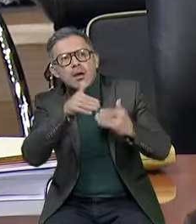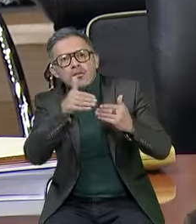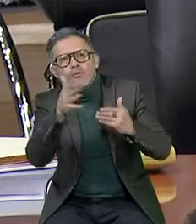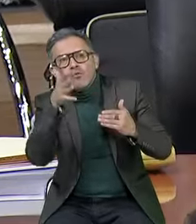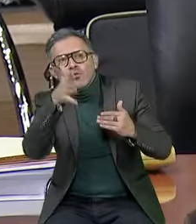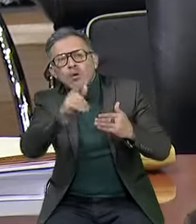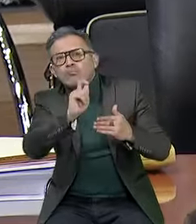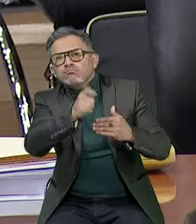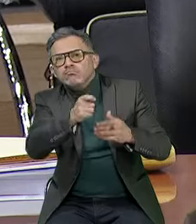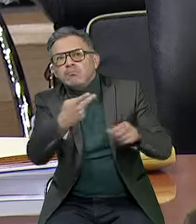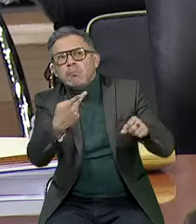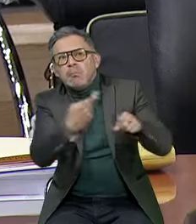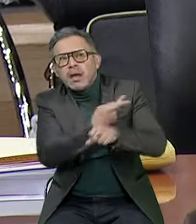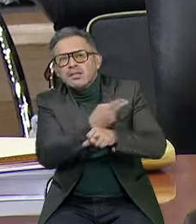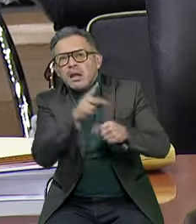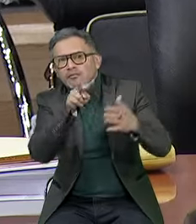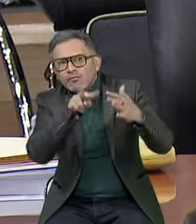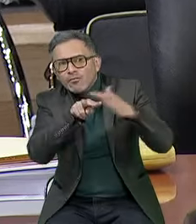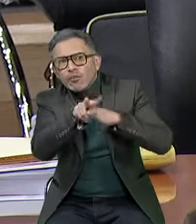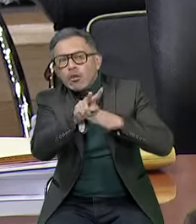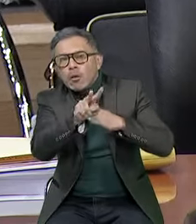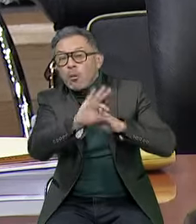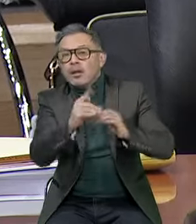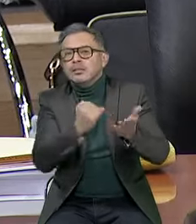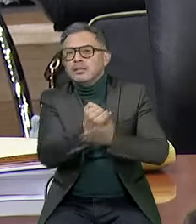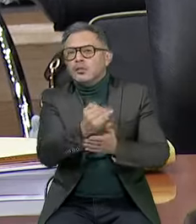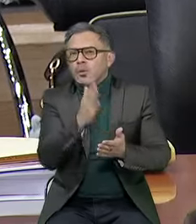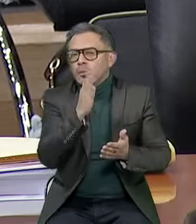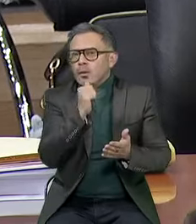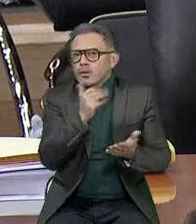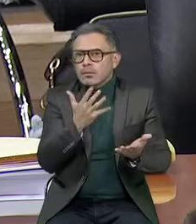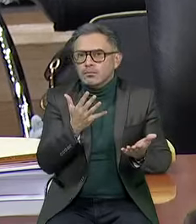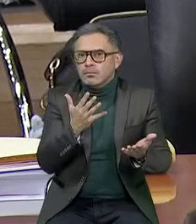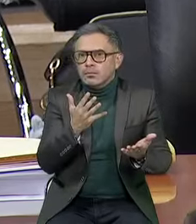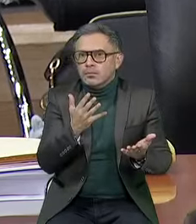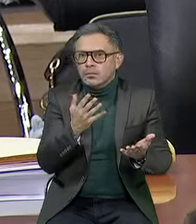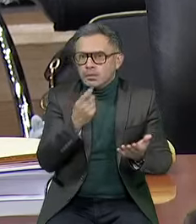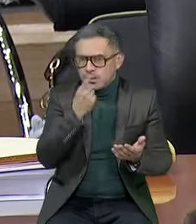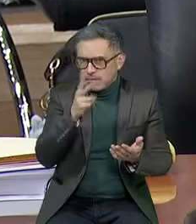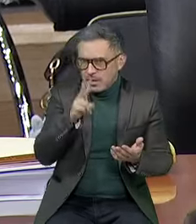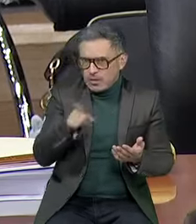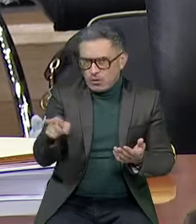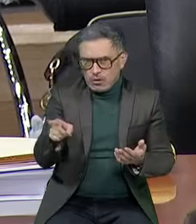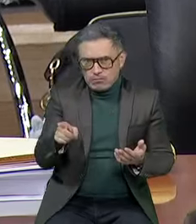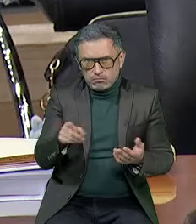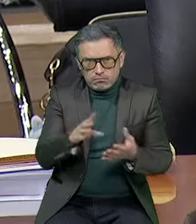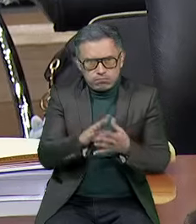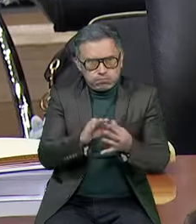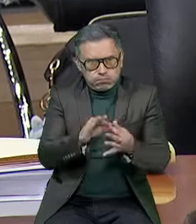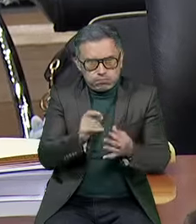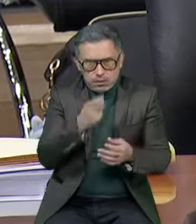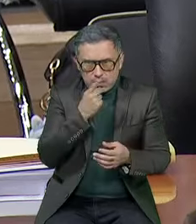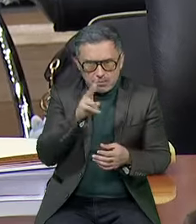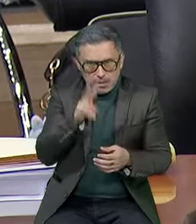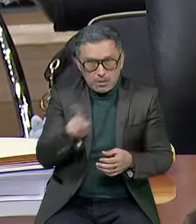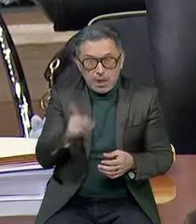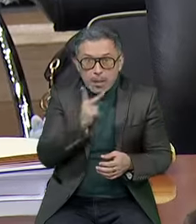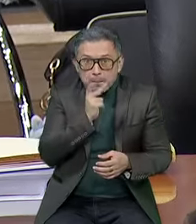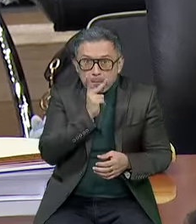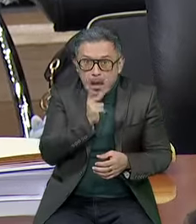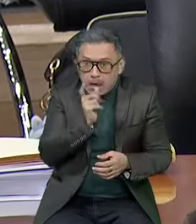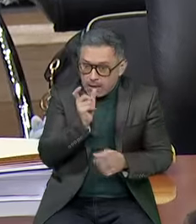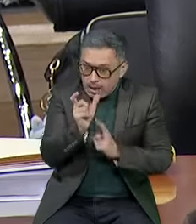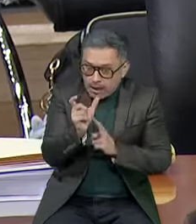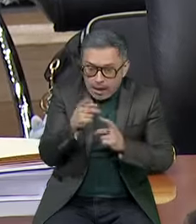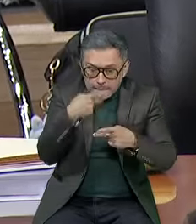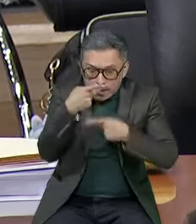posibles irregularidades. Qué miedo le tiene a la palabra, de cualquier manera, Es poderosa la palabra,